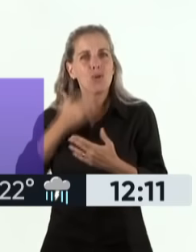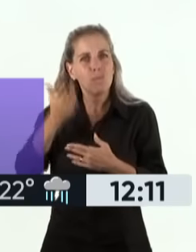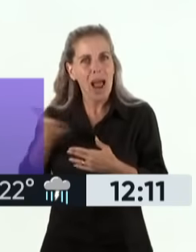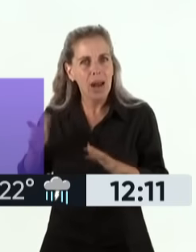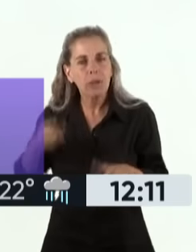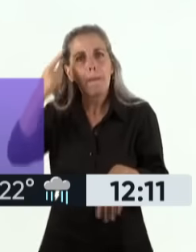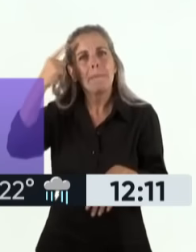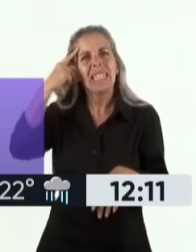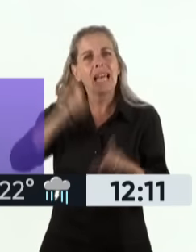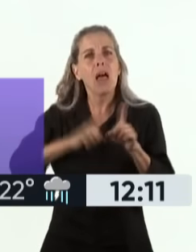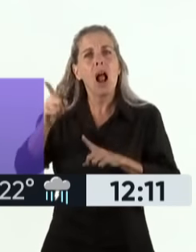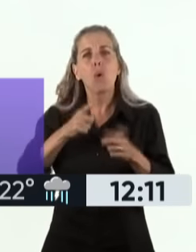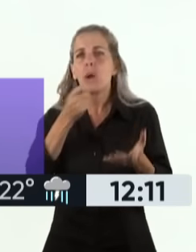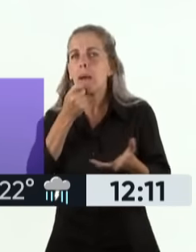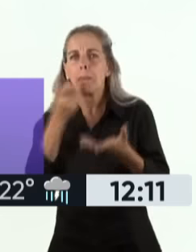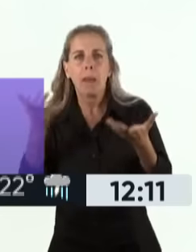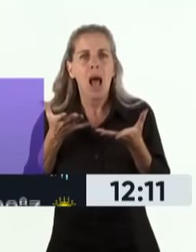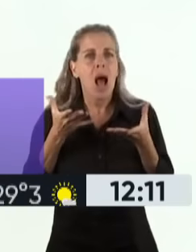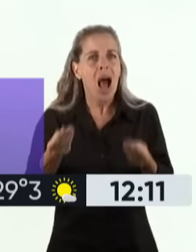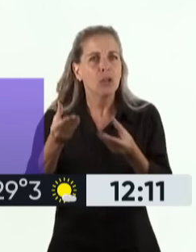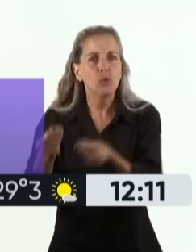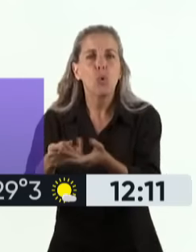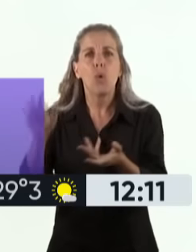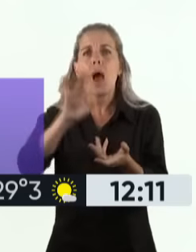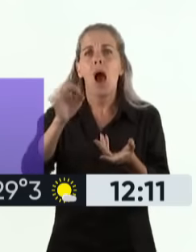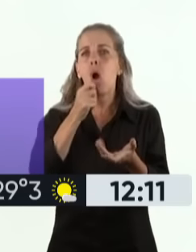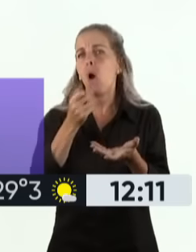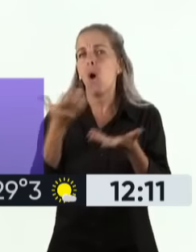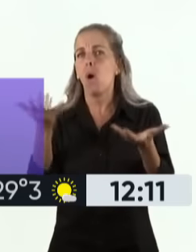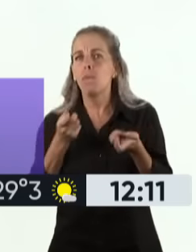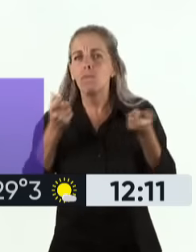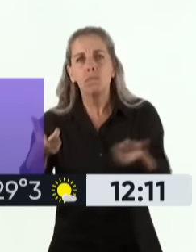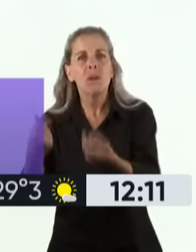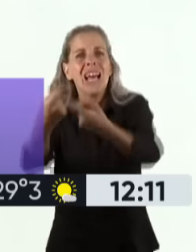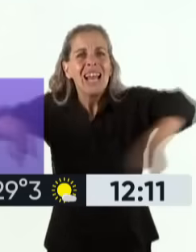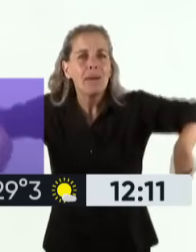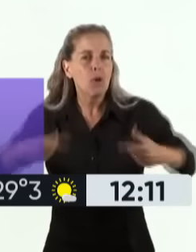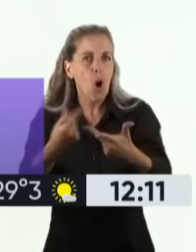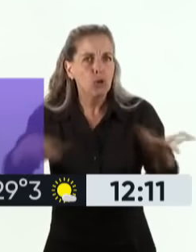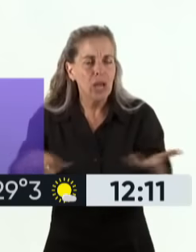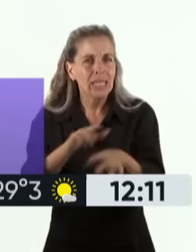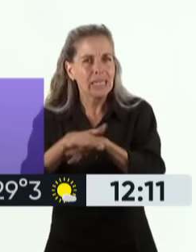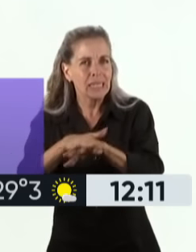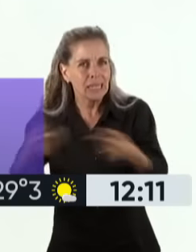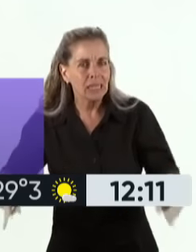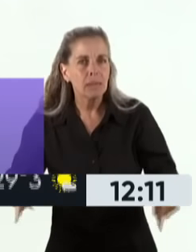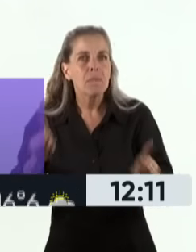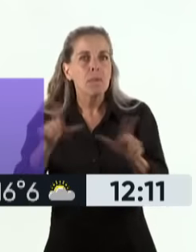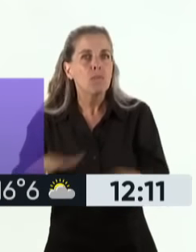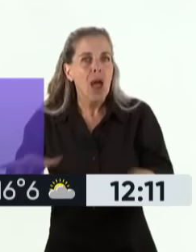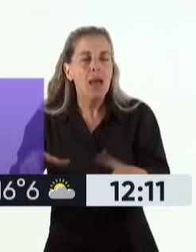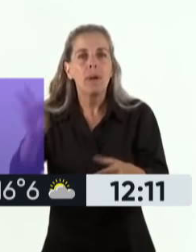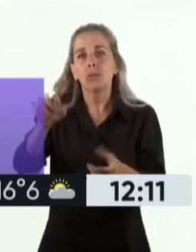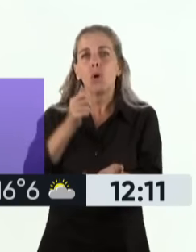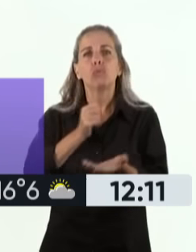asistencia ya sea en entregas de elementos de primera necesidad o de mobiliario o incluso asistencia